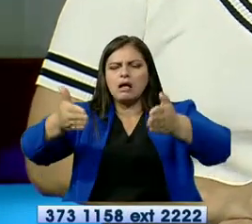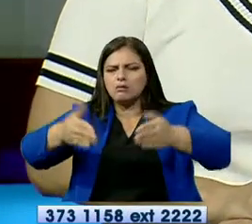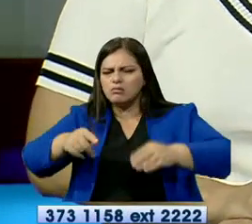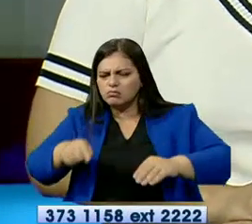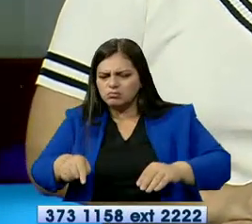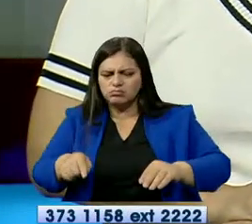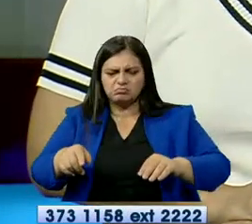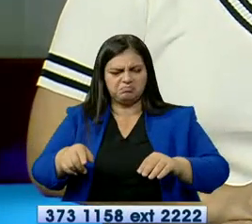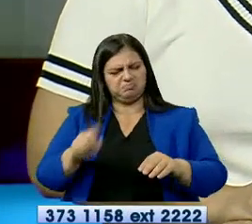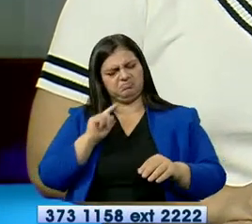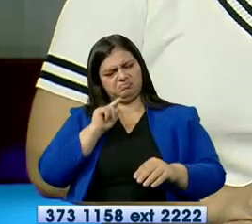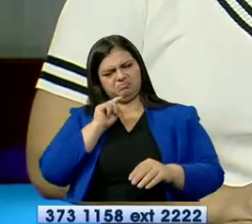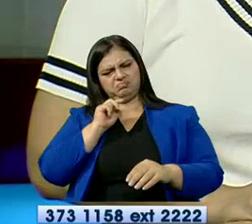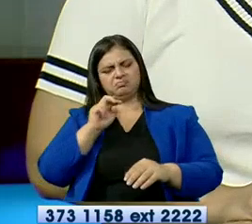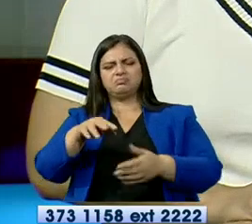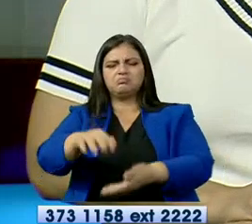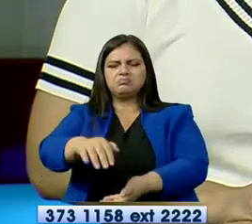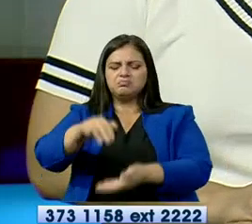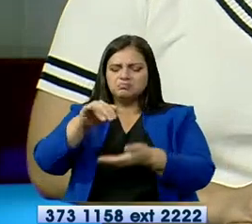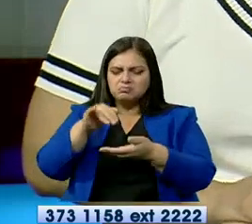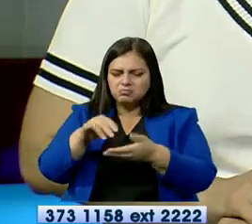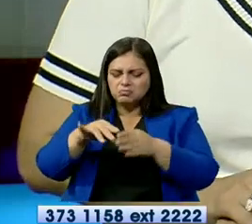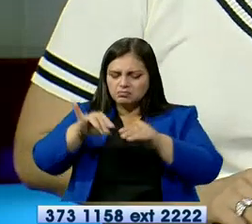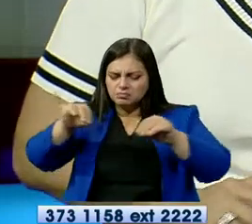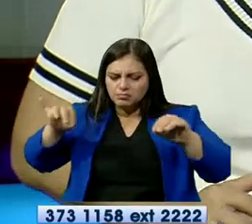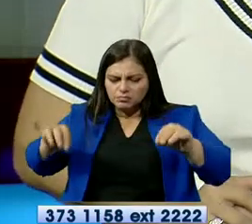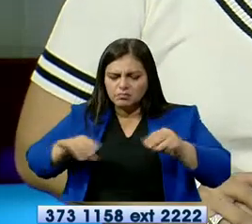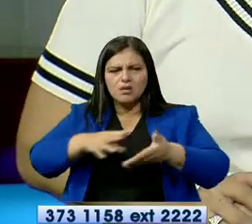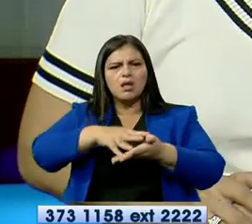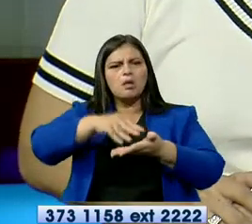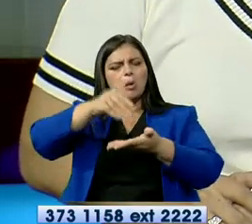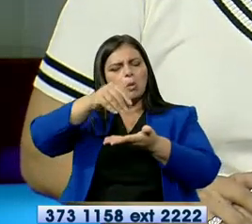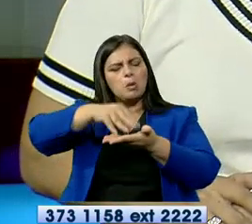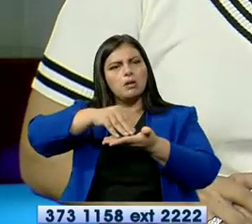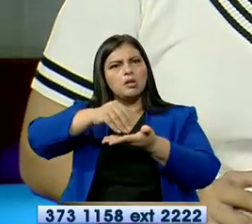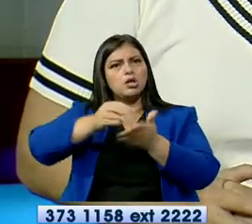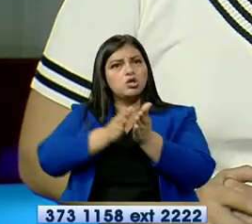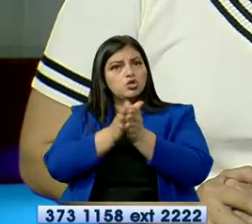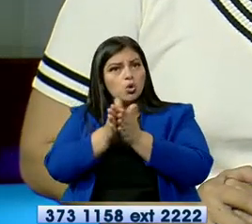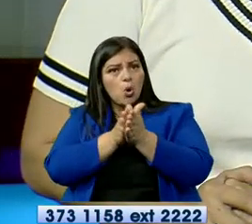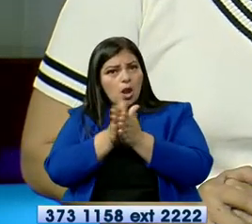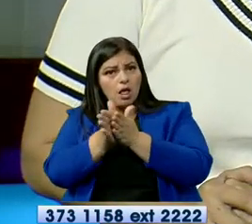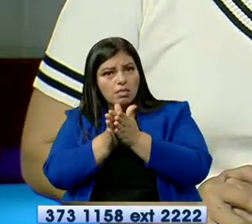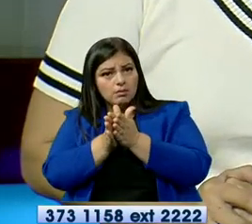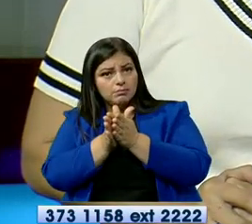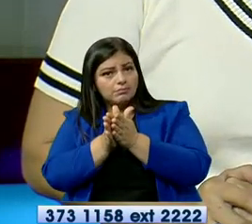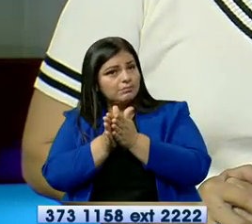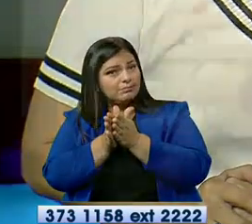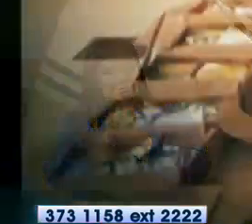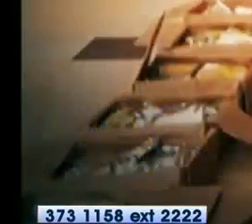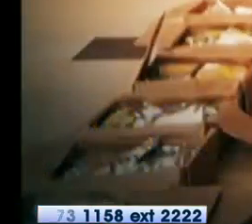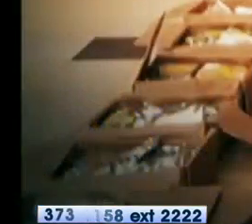decomiso es el más grande que se ha realizado en lo que va del 2018.